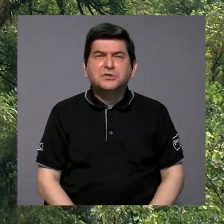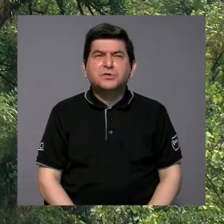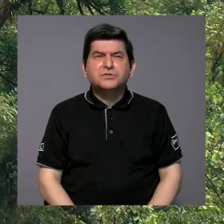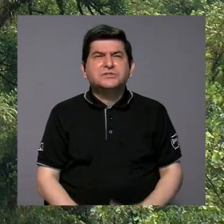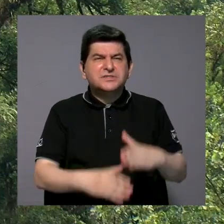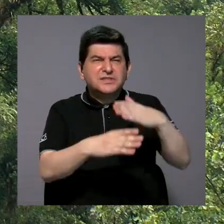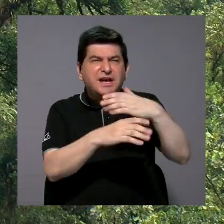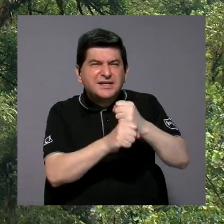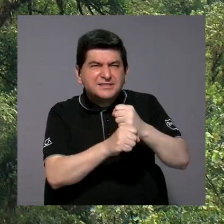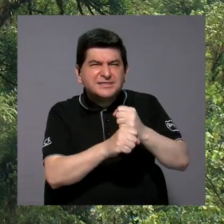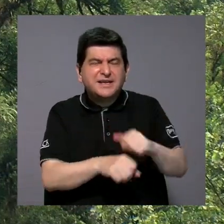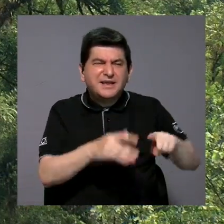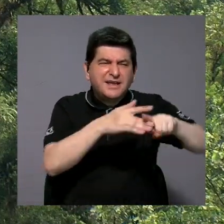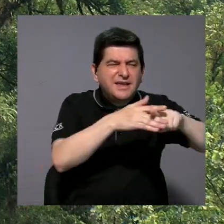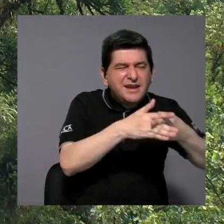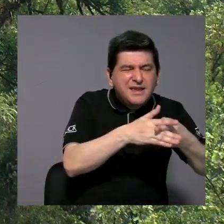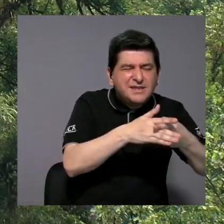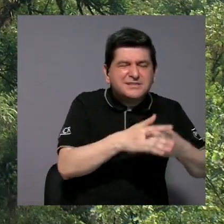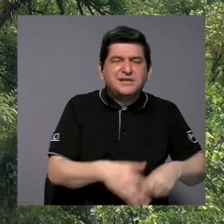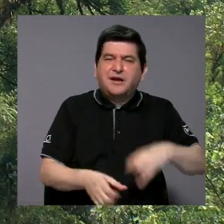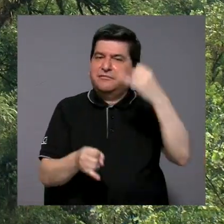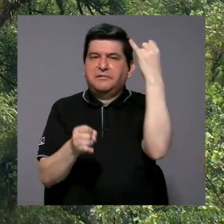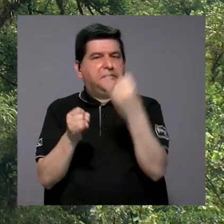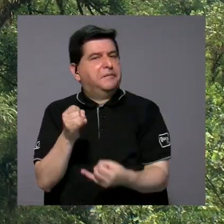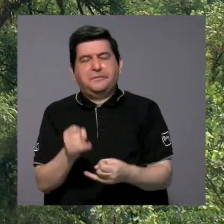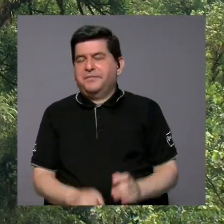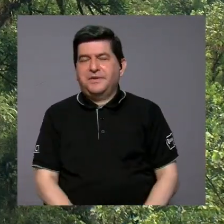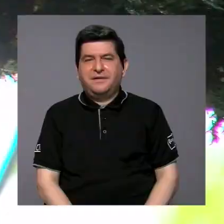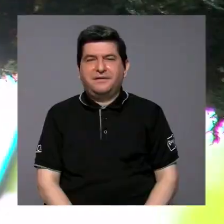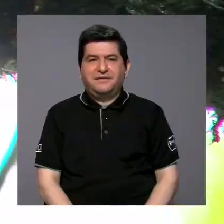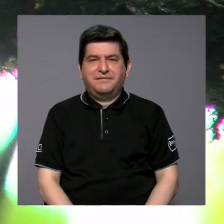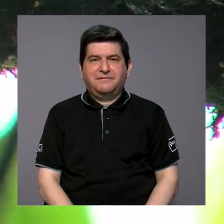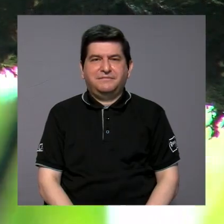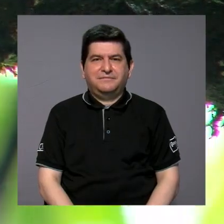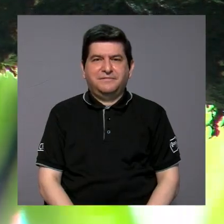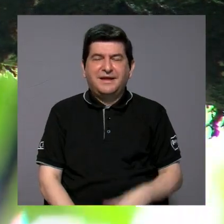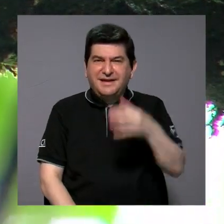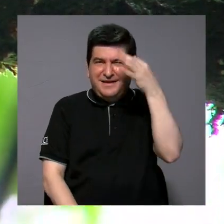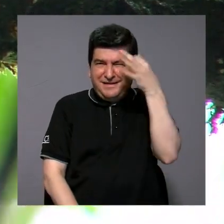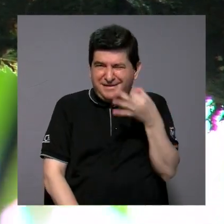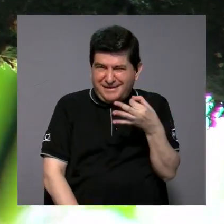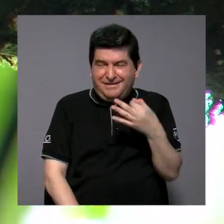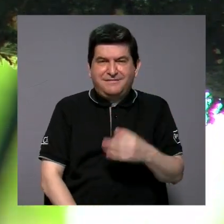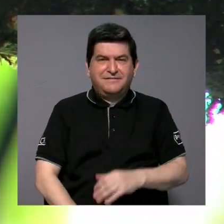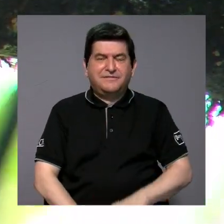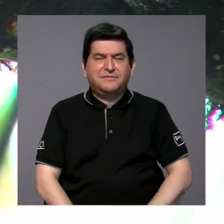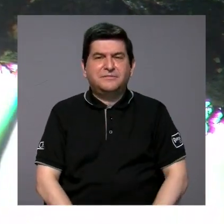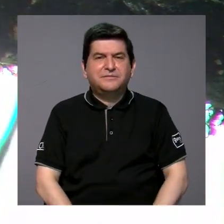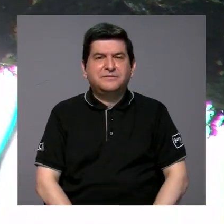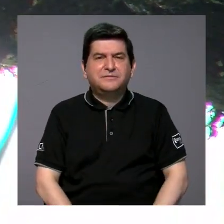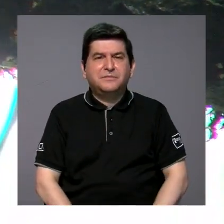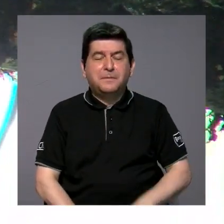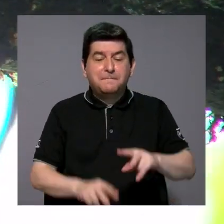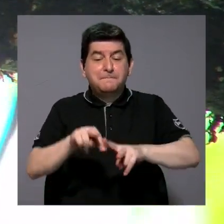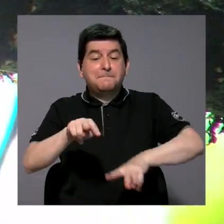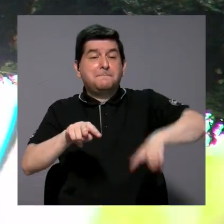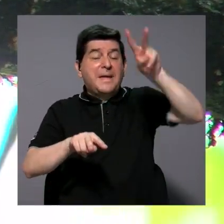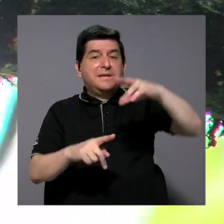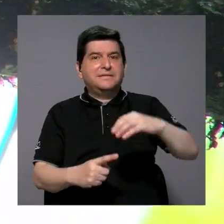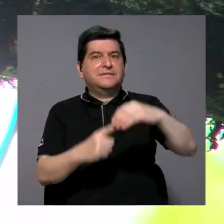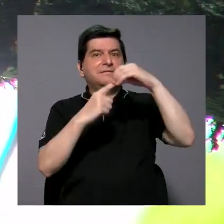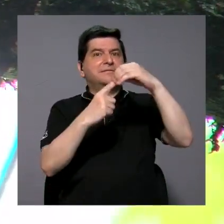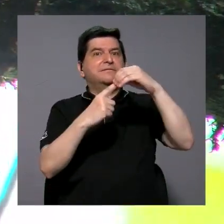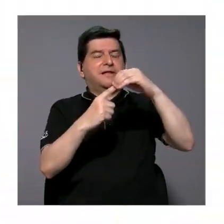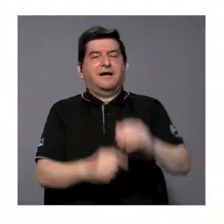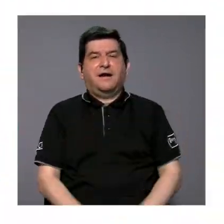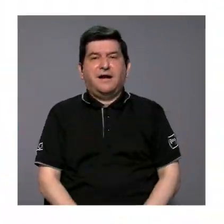hacen, nacen y mueren. La belleza aquí, o creo que la ventaja principal es